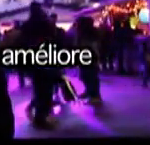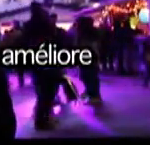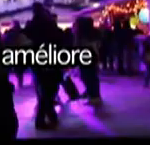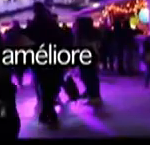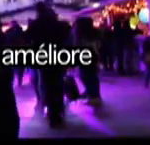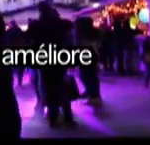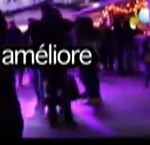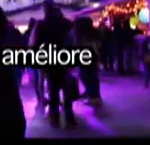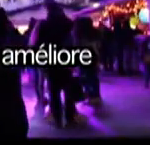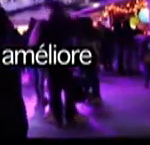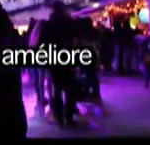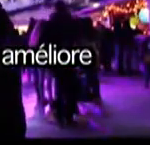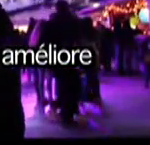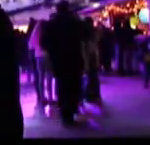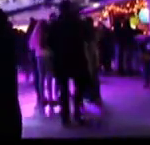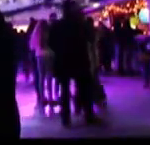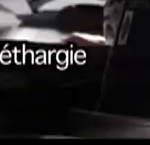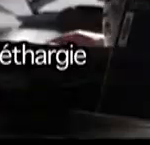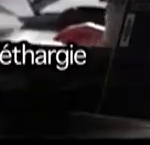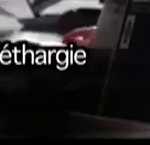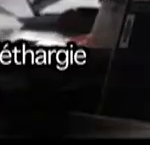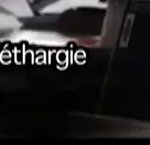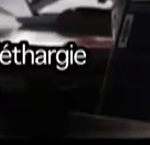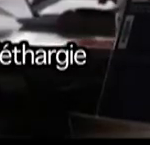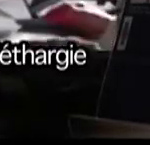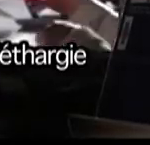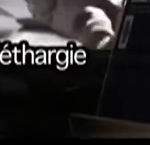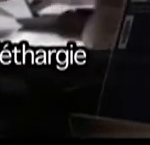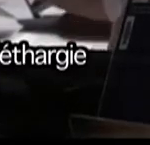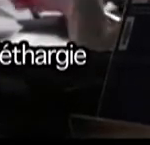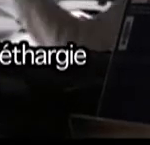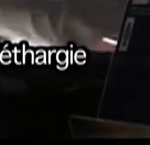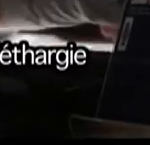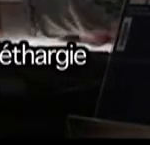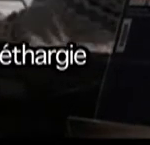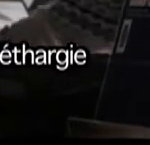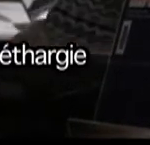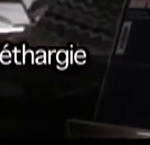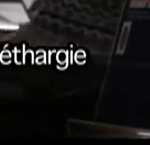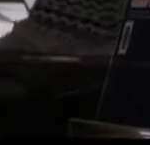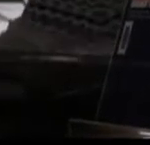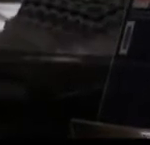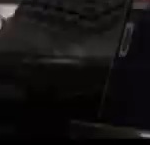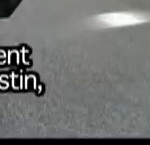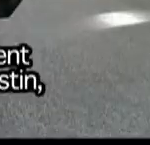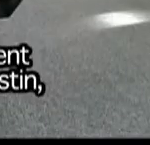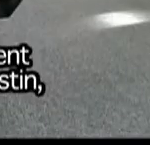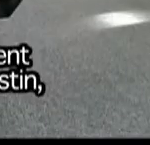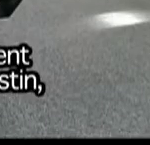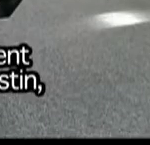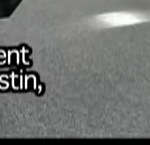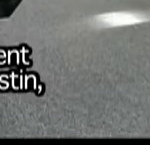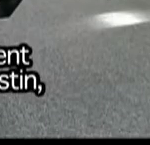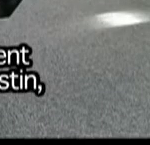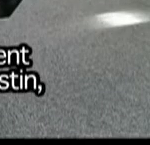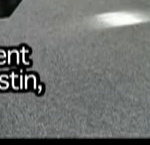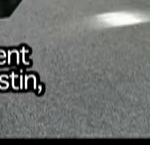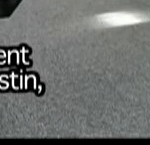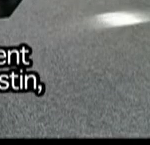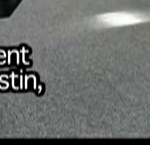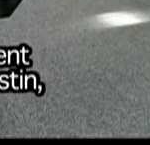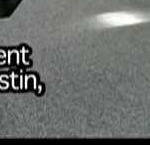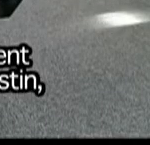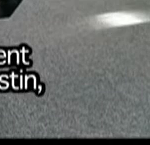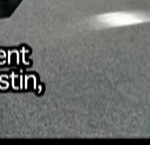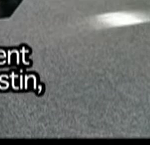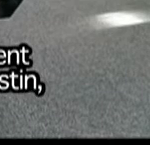persona mejore su calidad de vida, que una persona salga del letargo en el que vive y que busque realmente